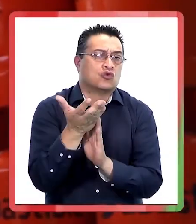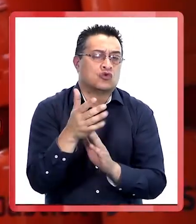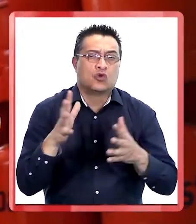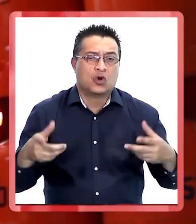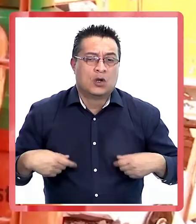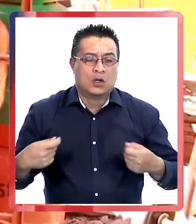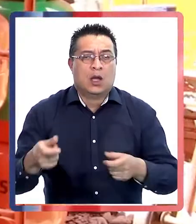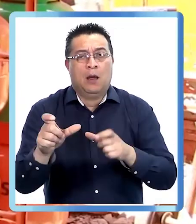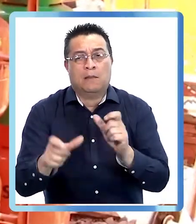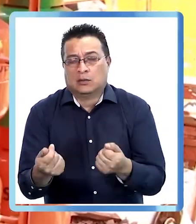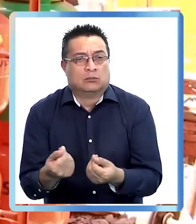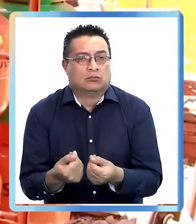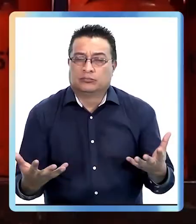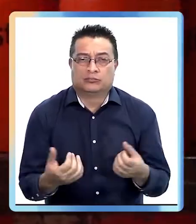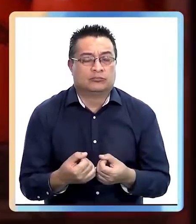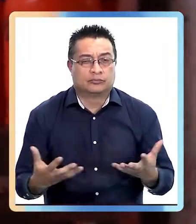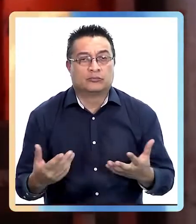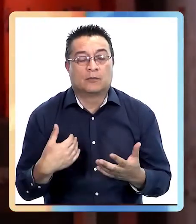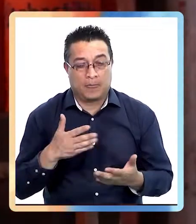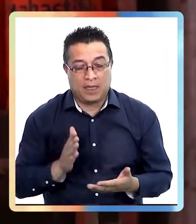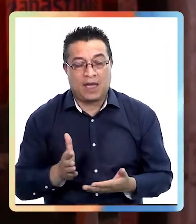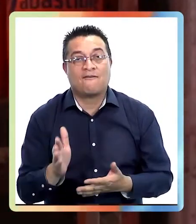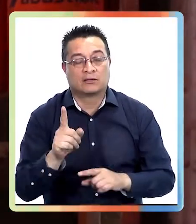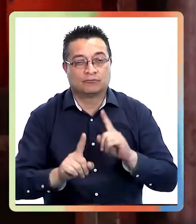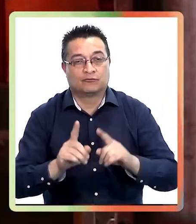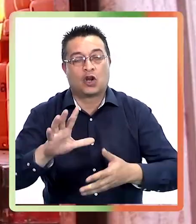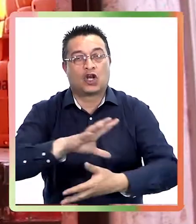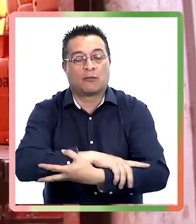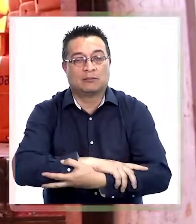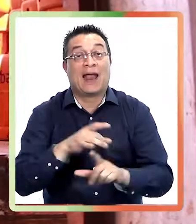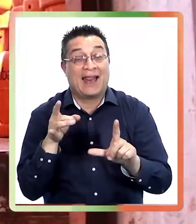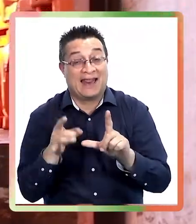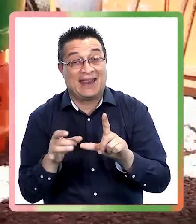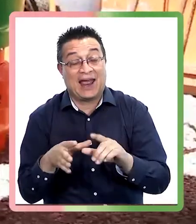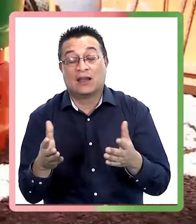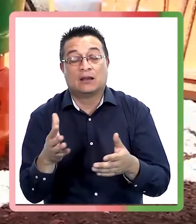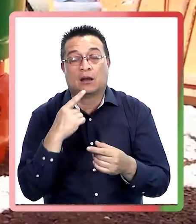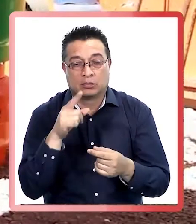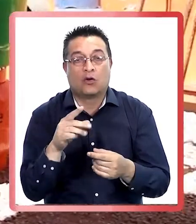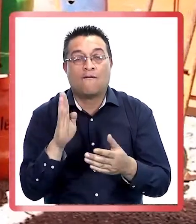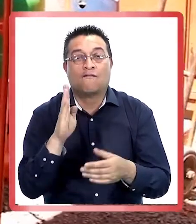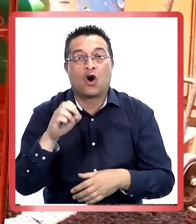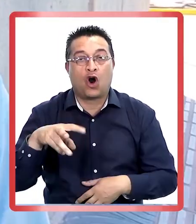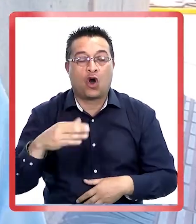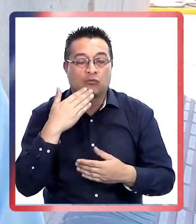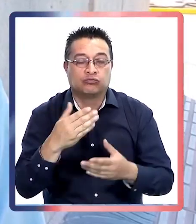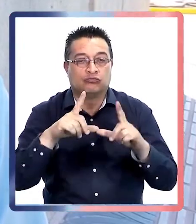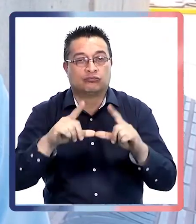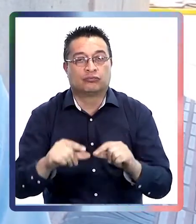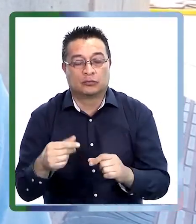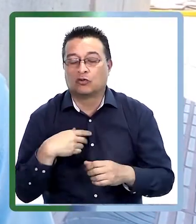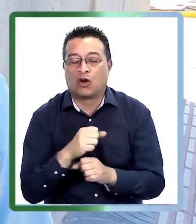para personas de ingresos limitados avanzar en algunos convenios como Linares para bonos de rebaja.